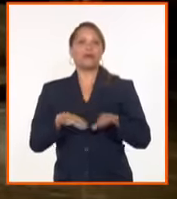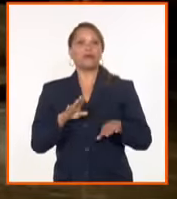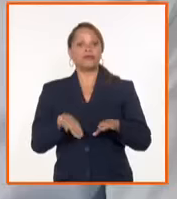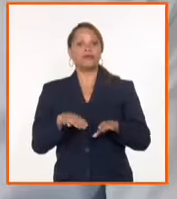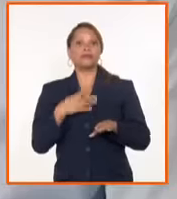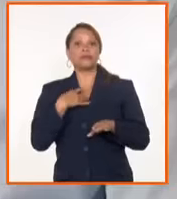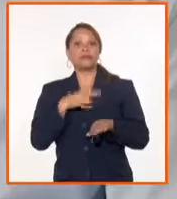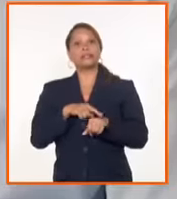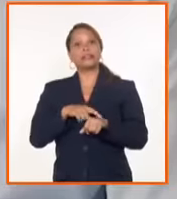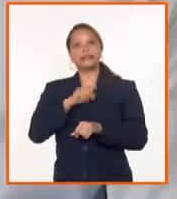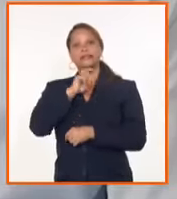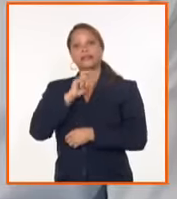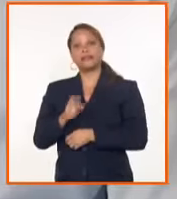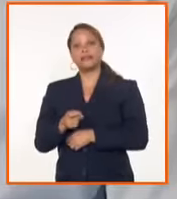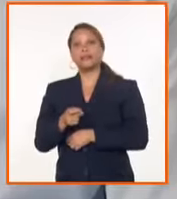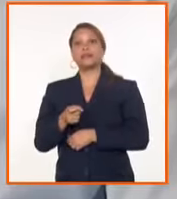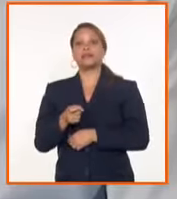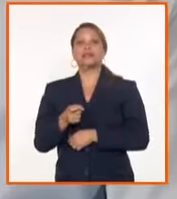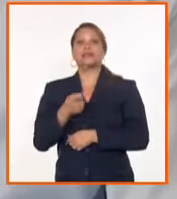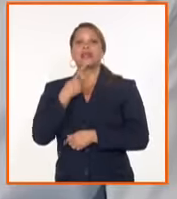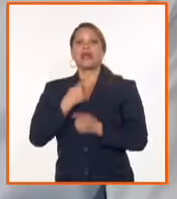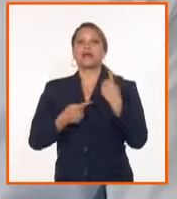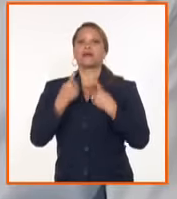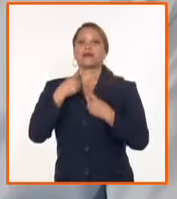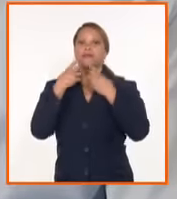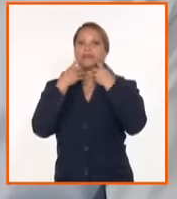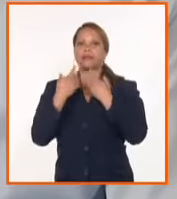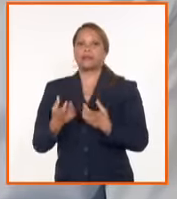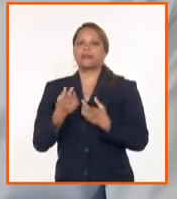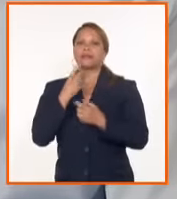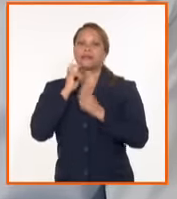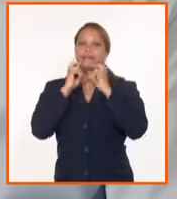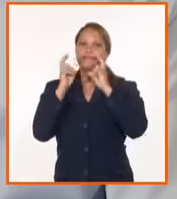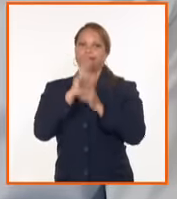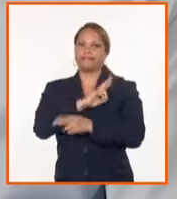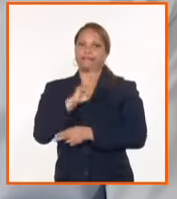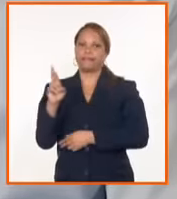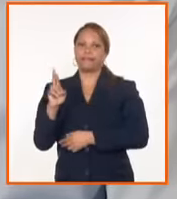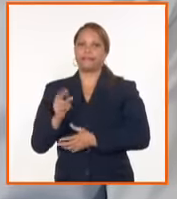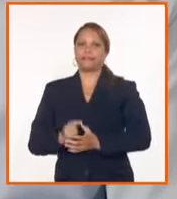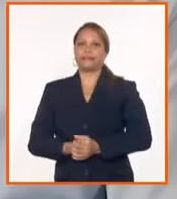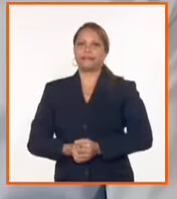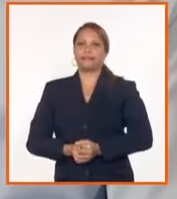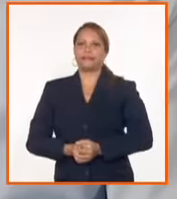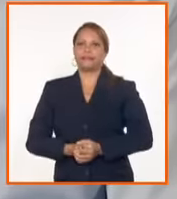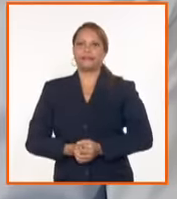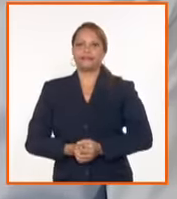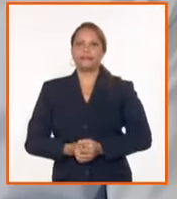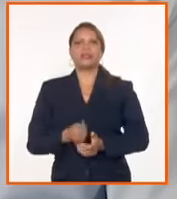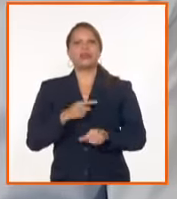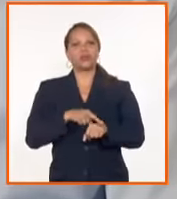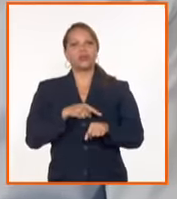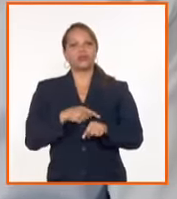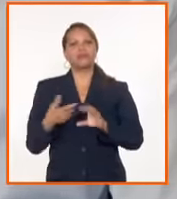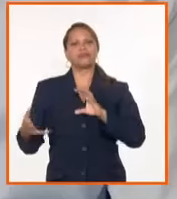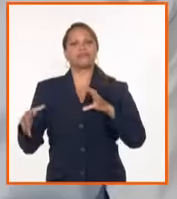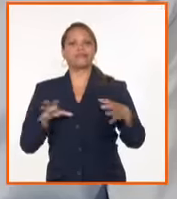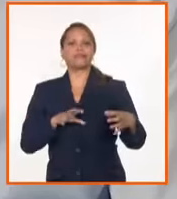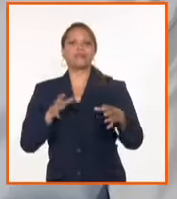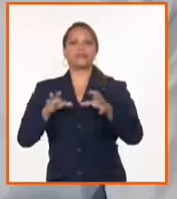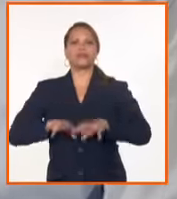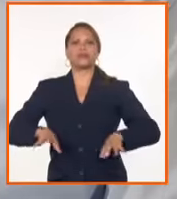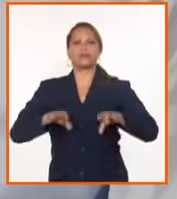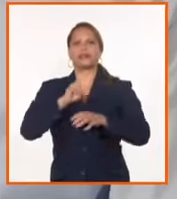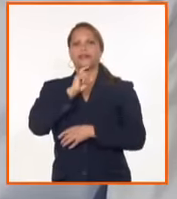es una variable muy importante en la vida de un revolucionario. Los tiempos están complejos, hay muchas